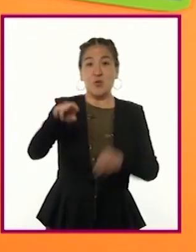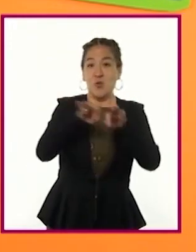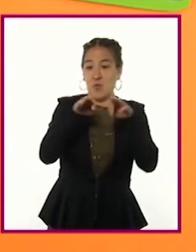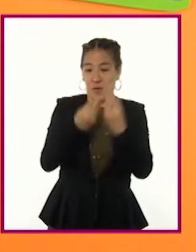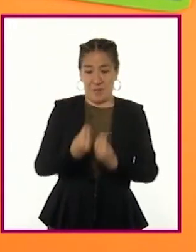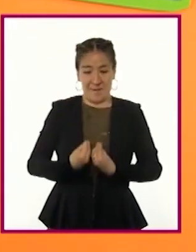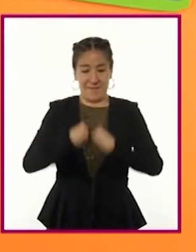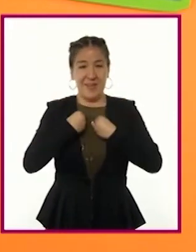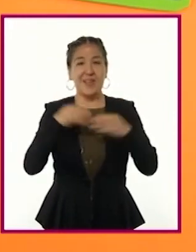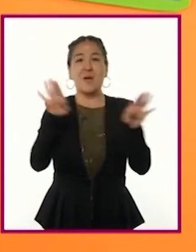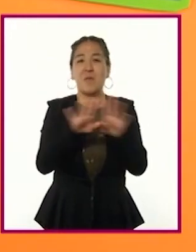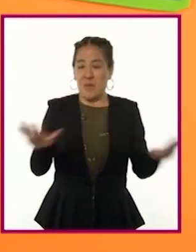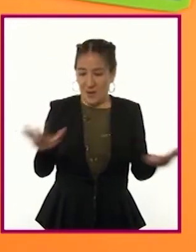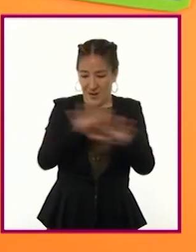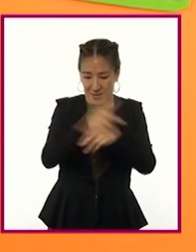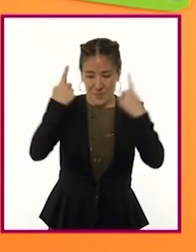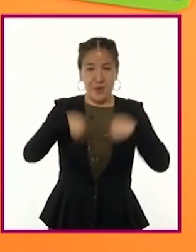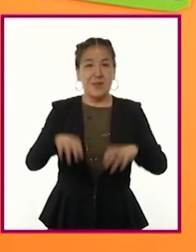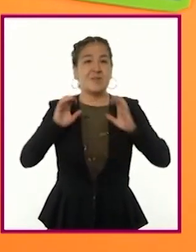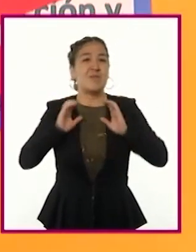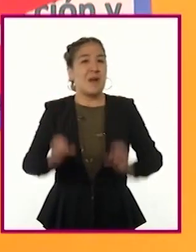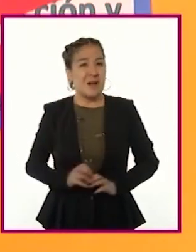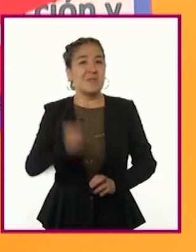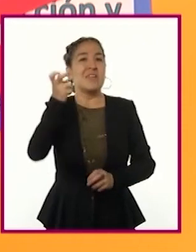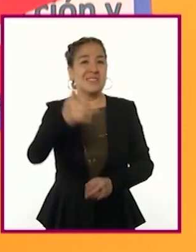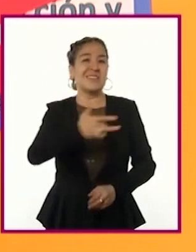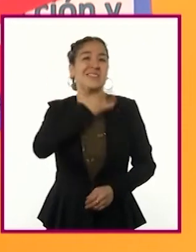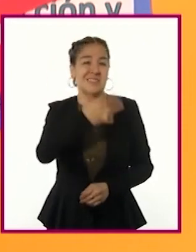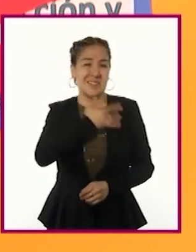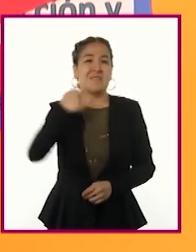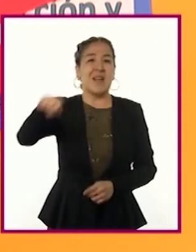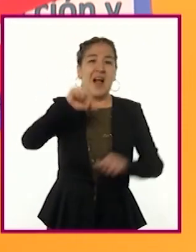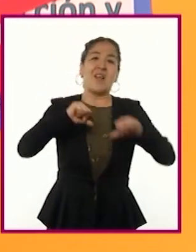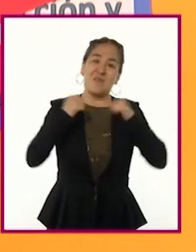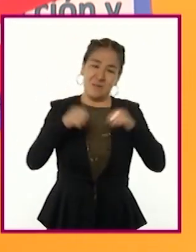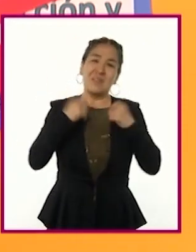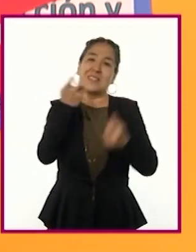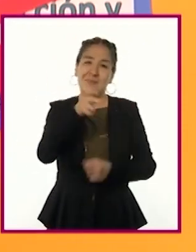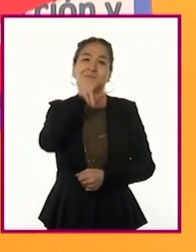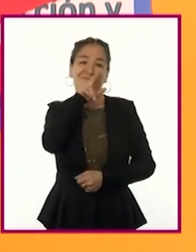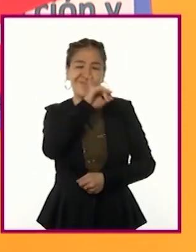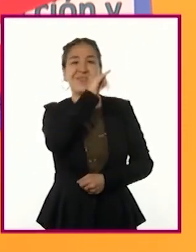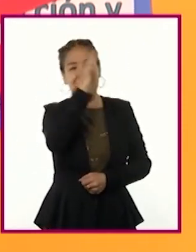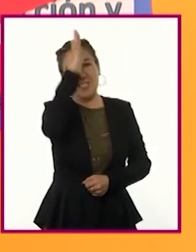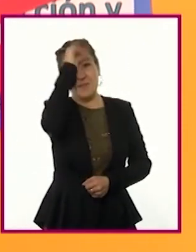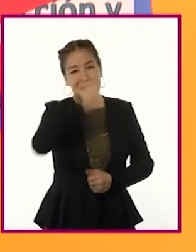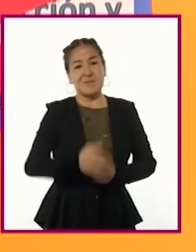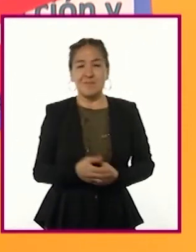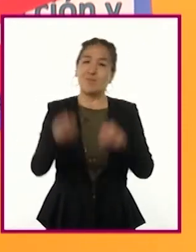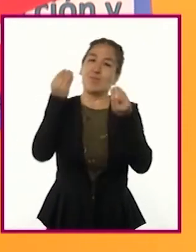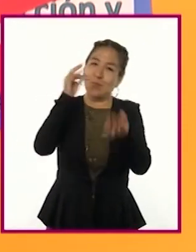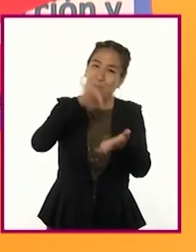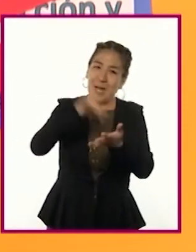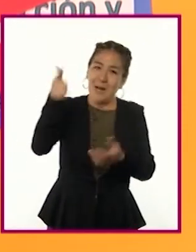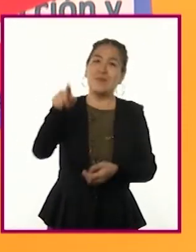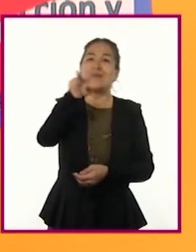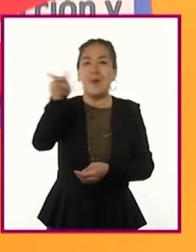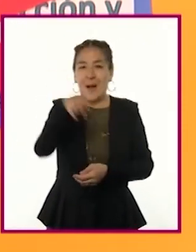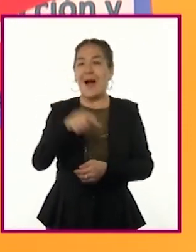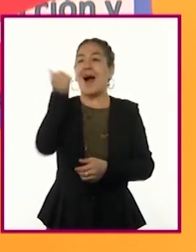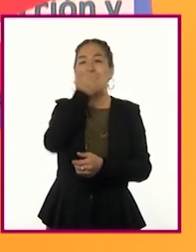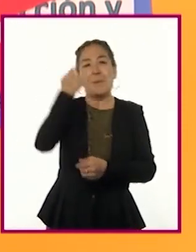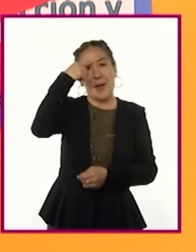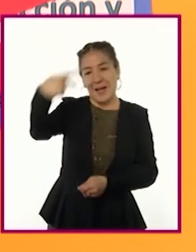sus relaciones sociales y sentimentales. Totalmente de acuerdo, maestra. Les agradecemos que hayan tenido la confianza